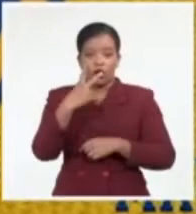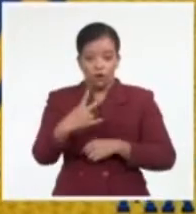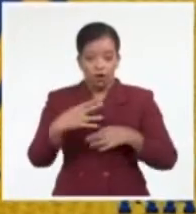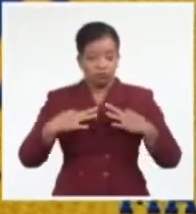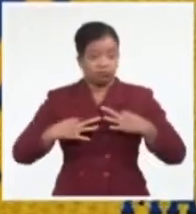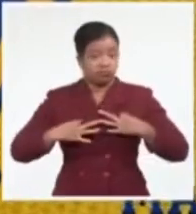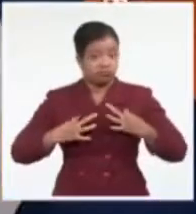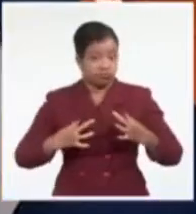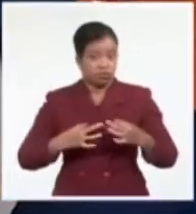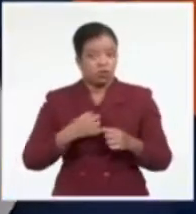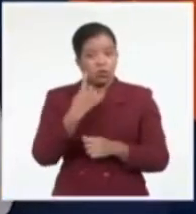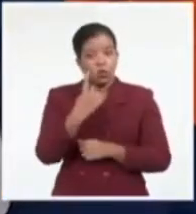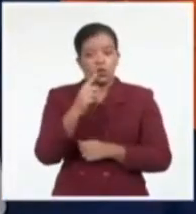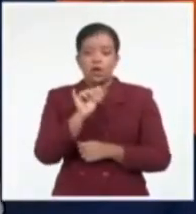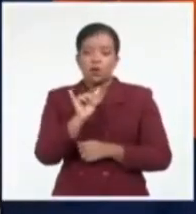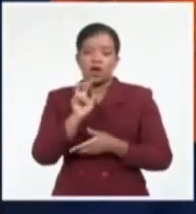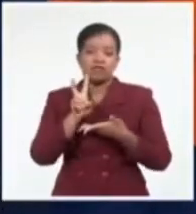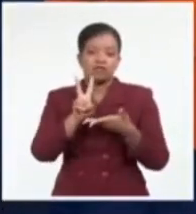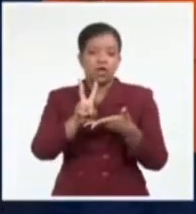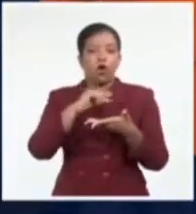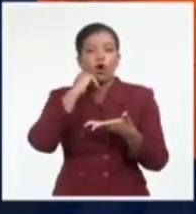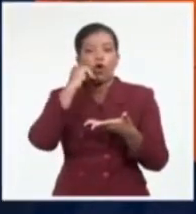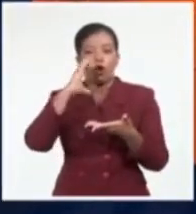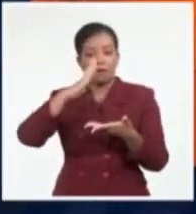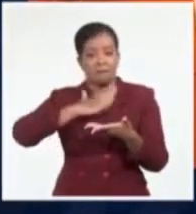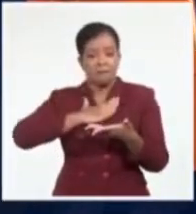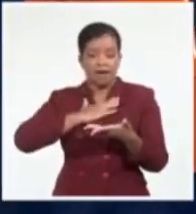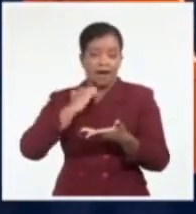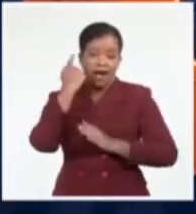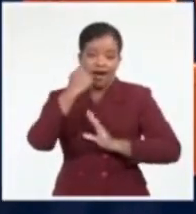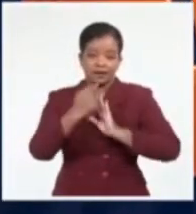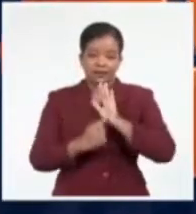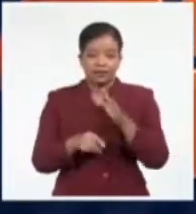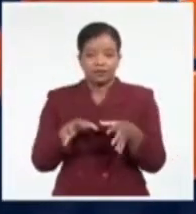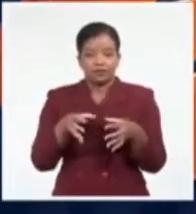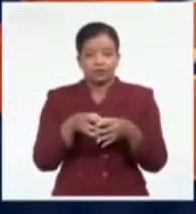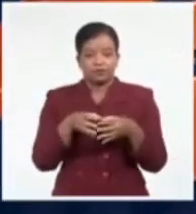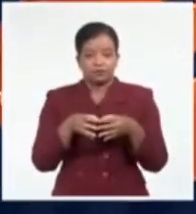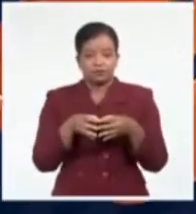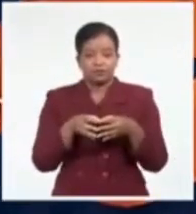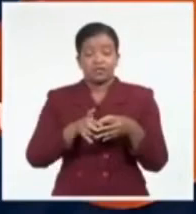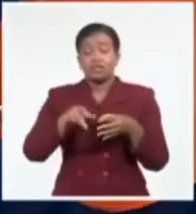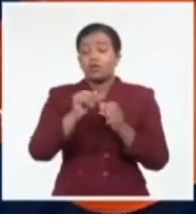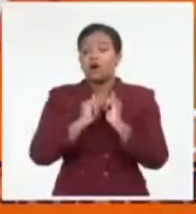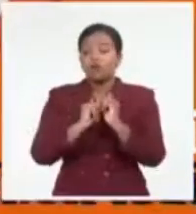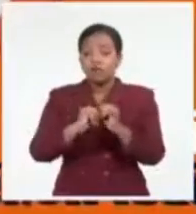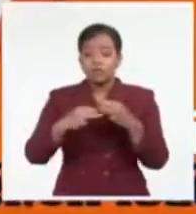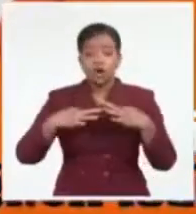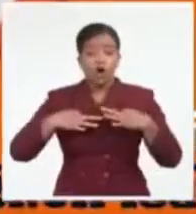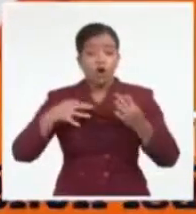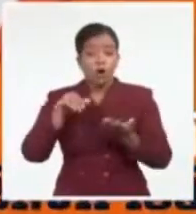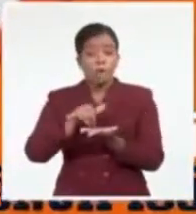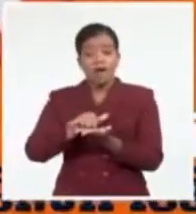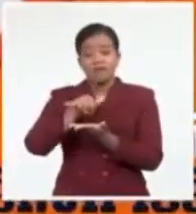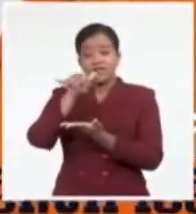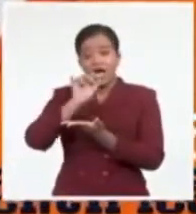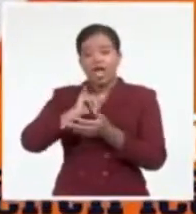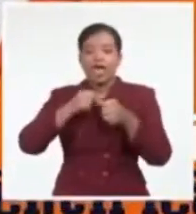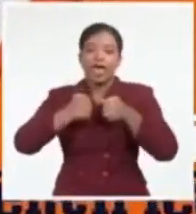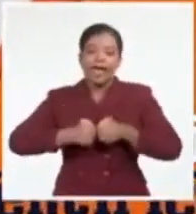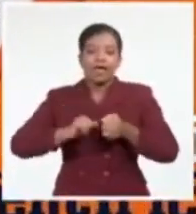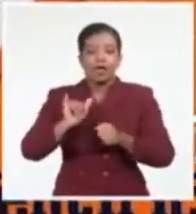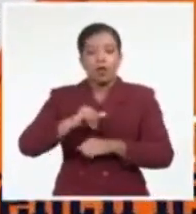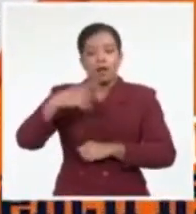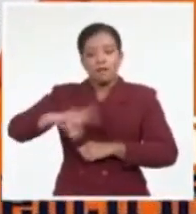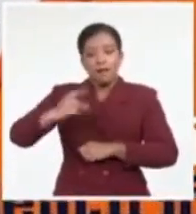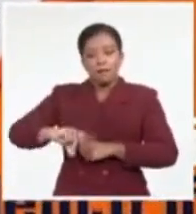home club y una de visitador con los colores propios de su identidad. Amplía la publicación que la ropa de viaje, de estar y de entrenamiento será